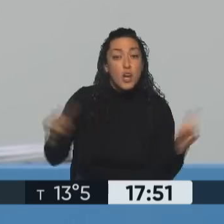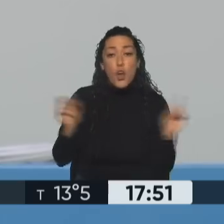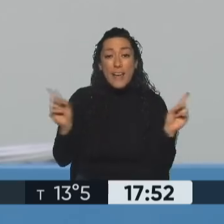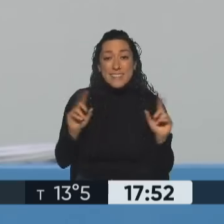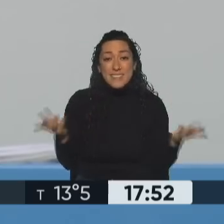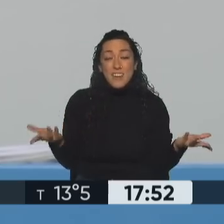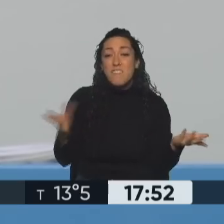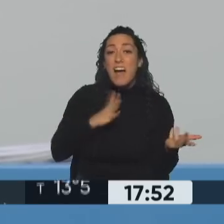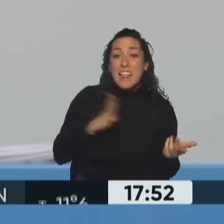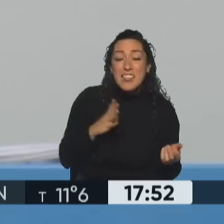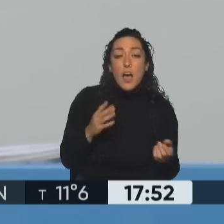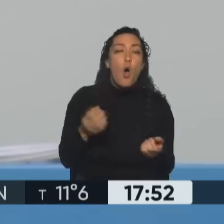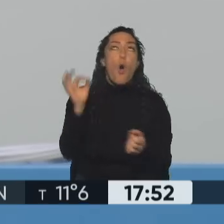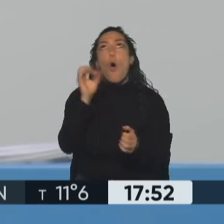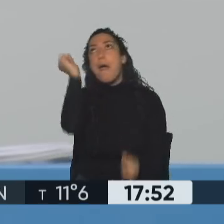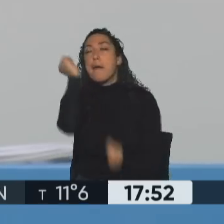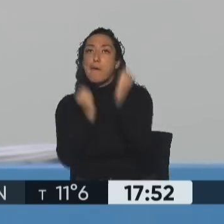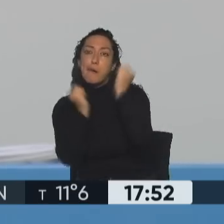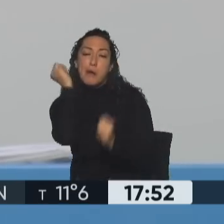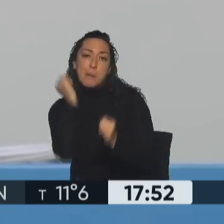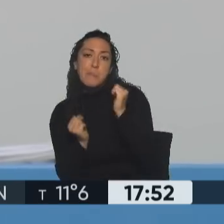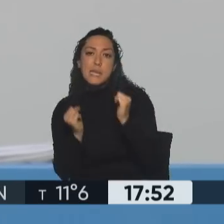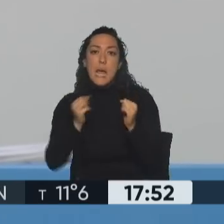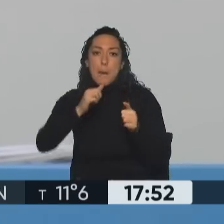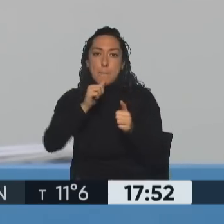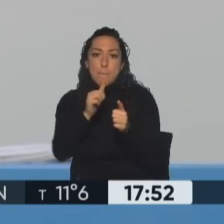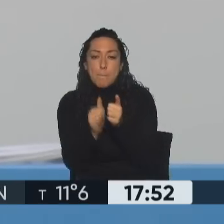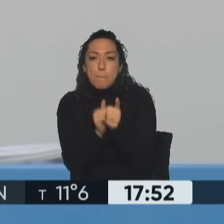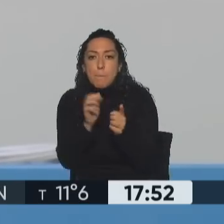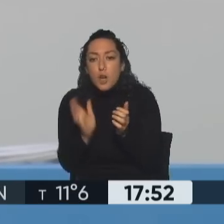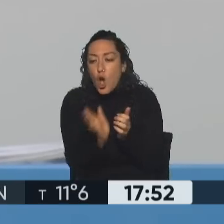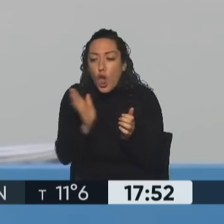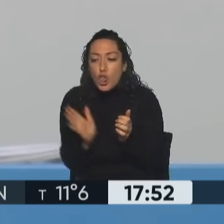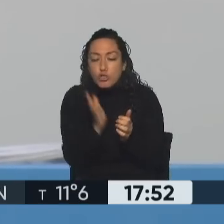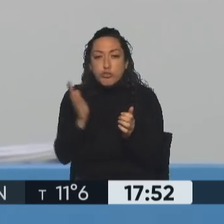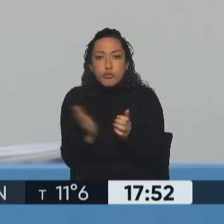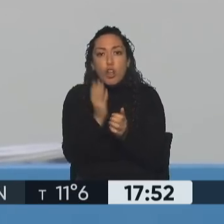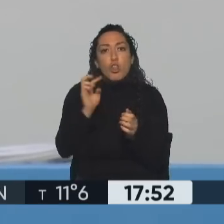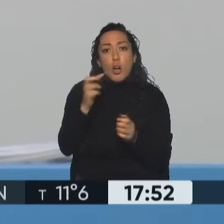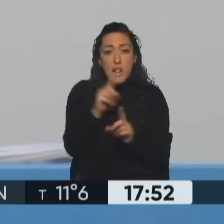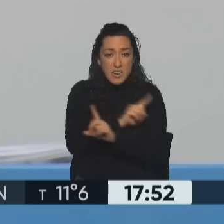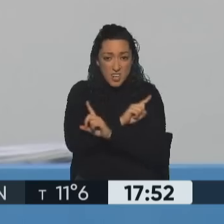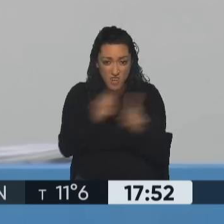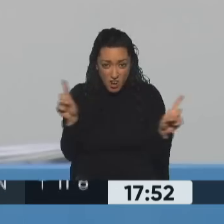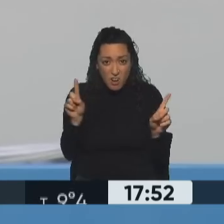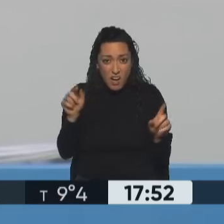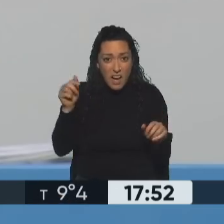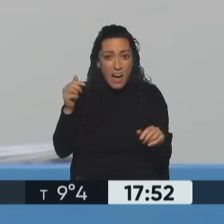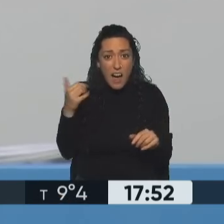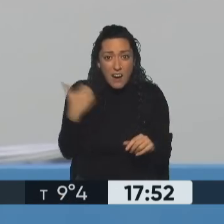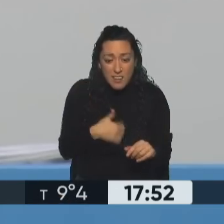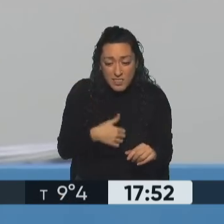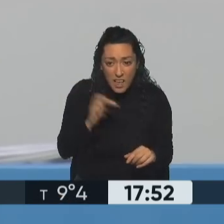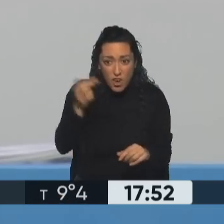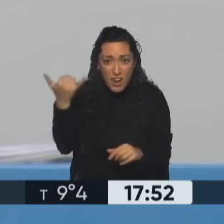falten dólares o que la economía argentina no produzca dólares. La economía argentina produce